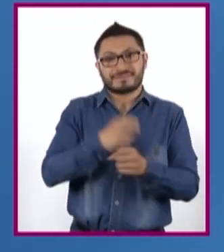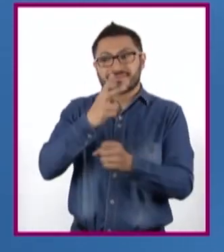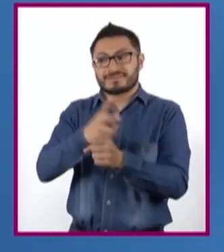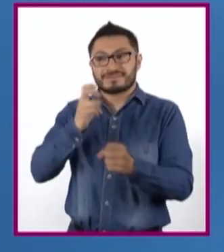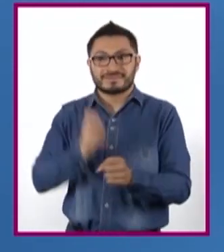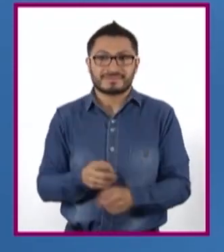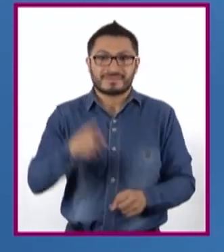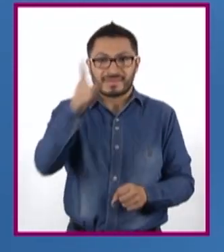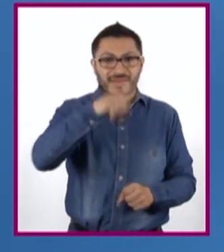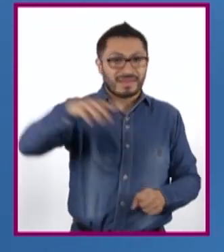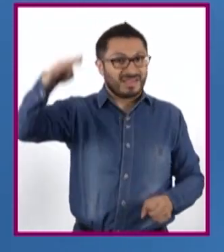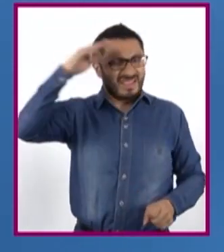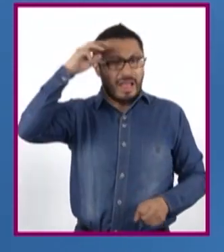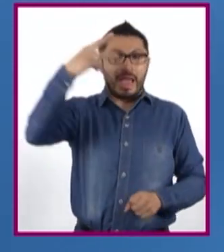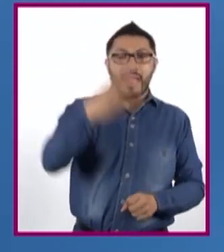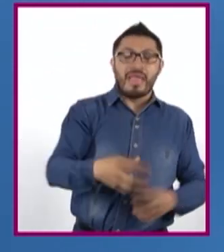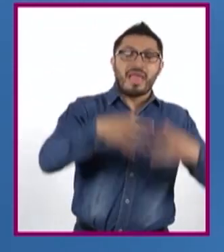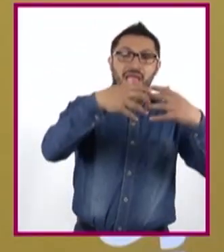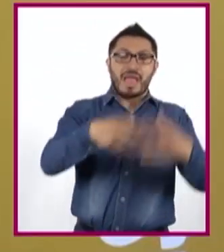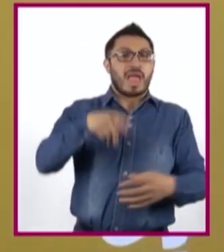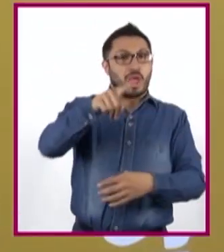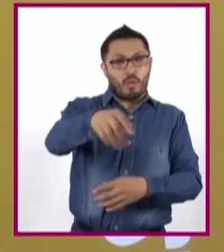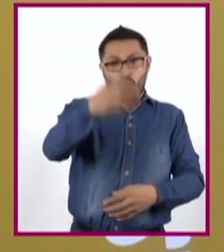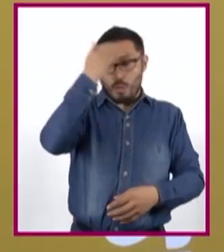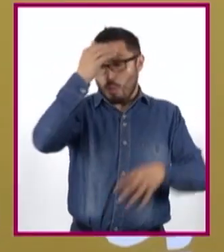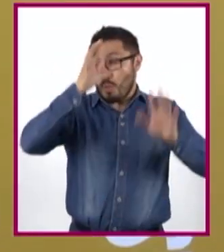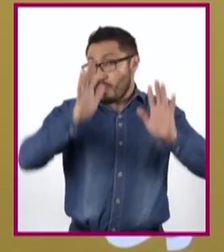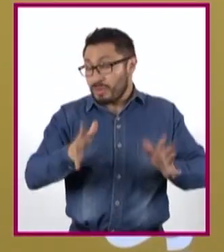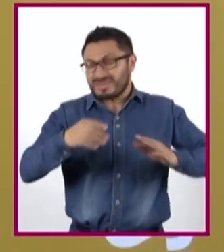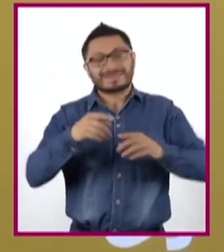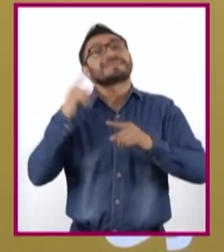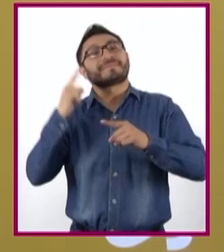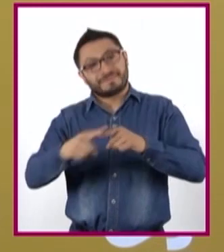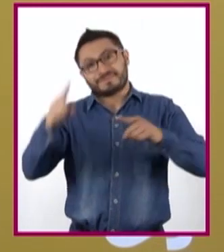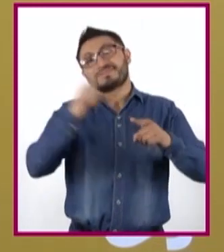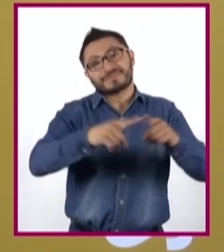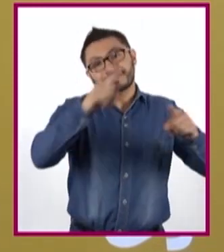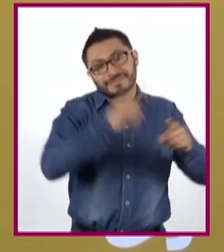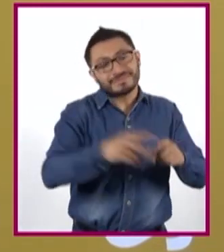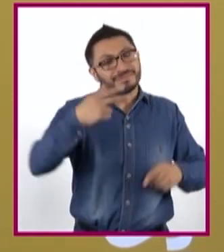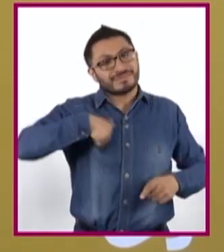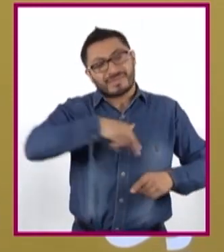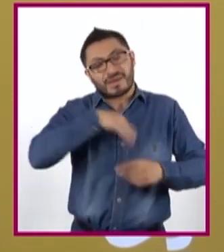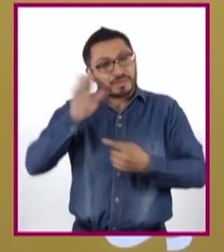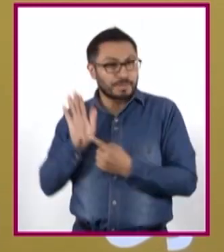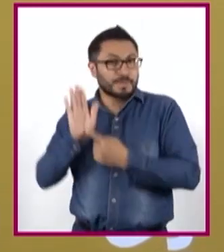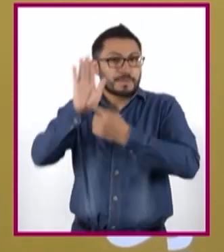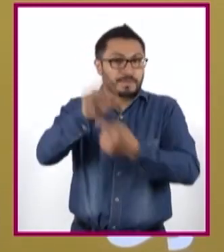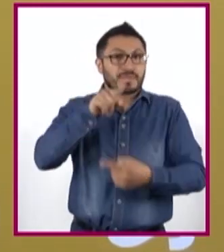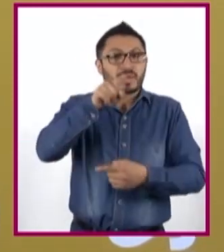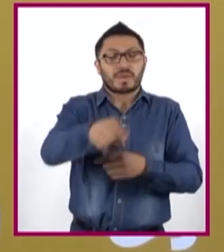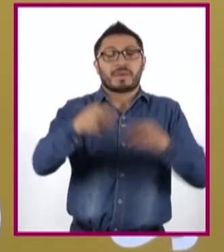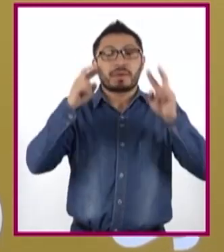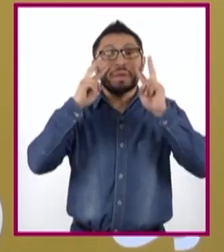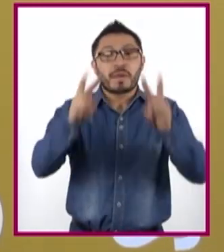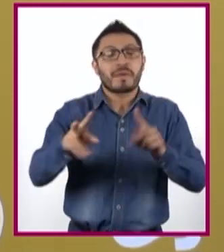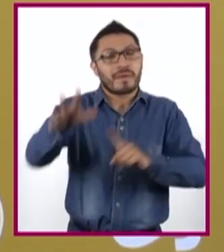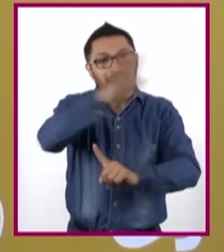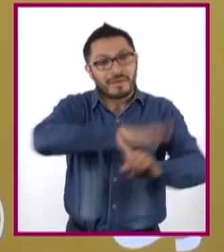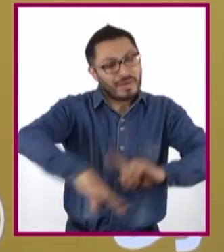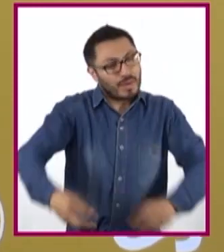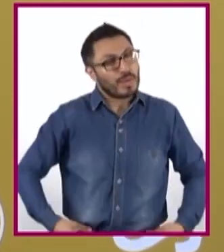a que piensen en 3 máquinas que conozcan, que sean diferentes a las que hemos mencionado y que hayan observado en su